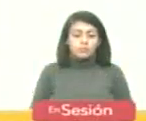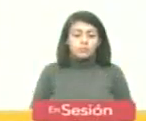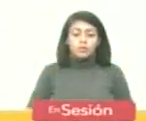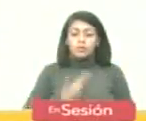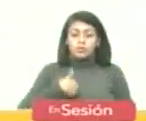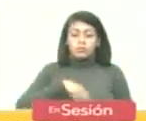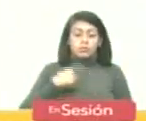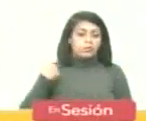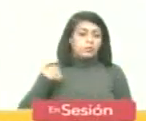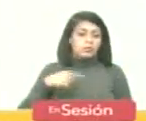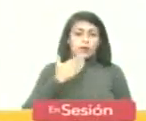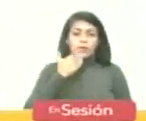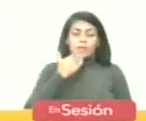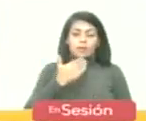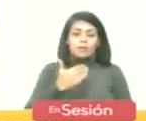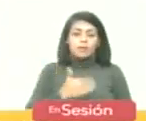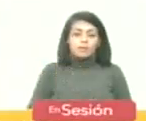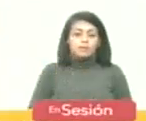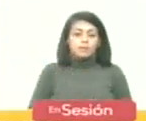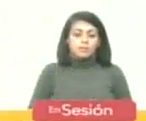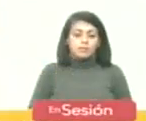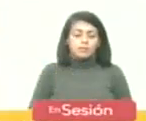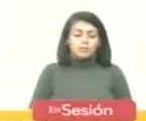Nosotros tenemos que exigir